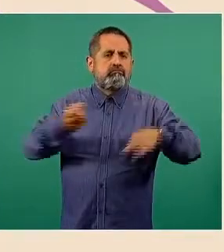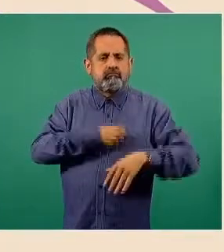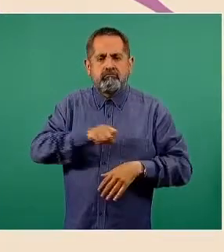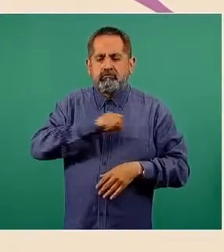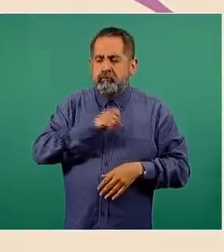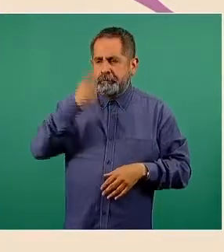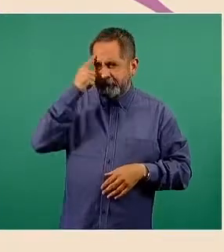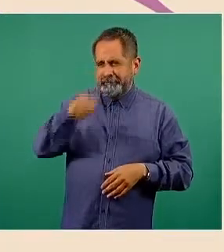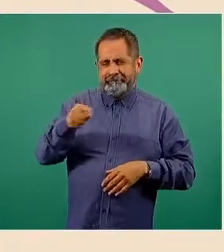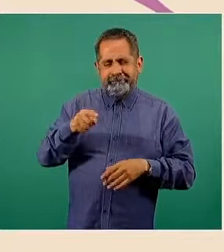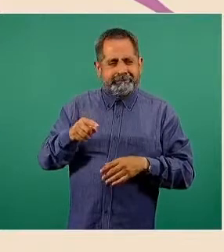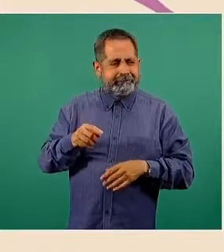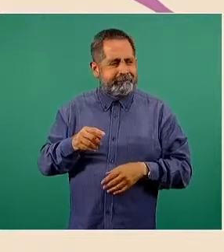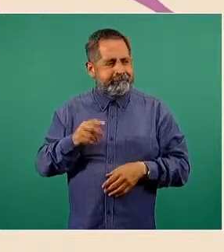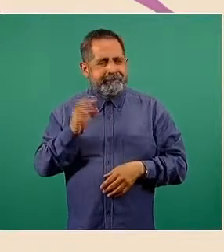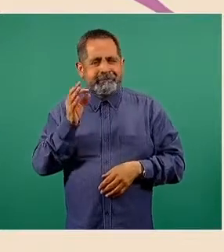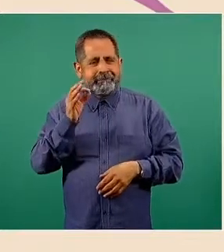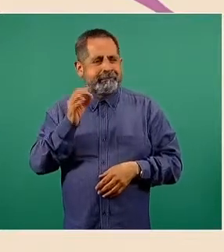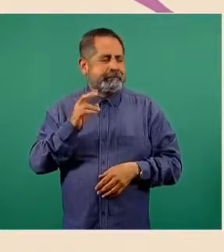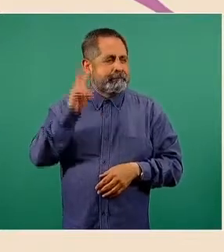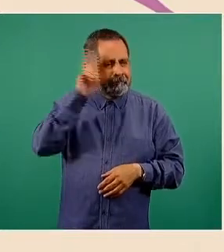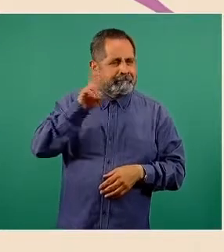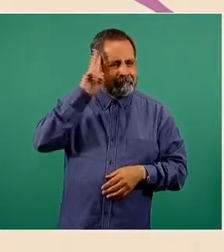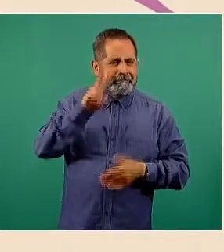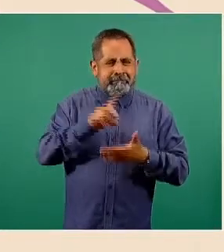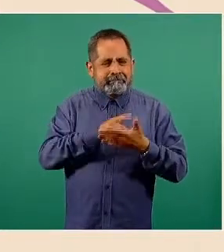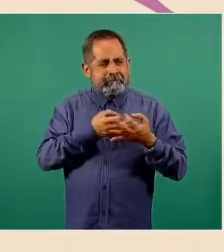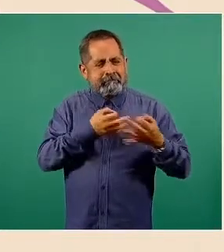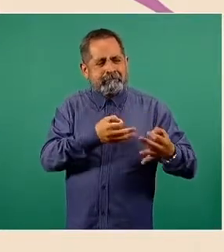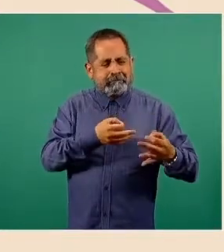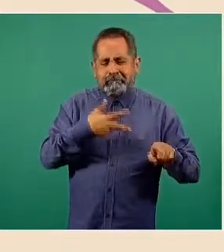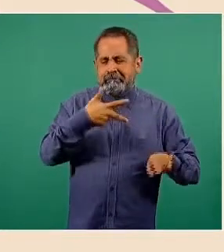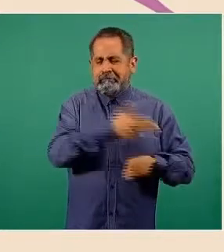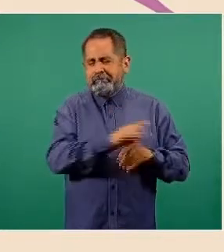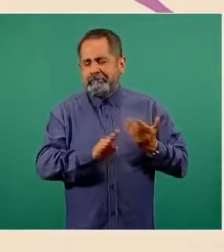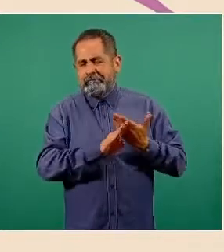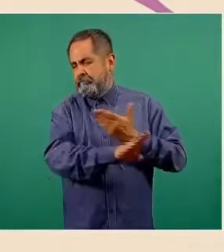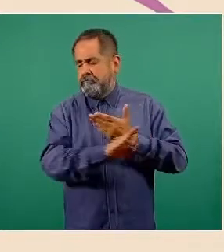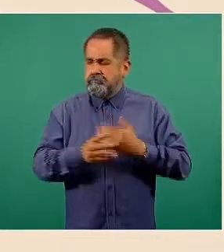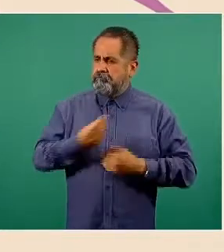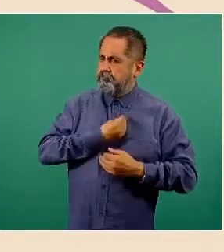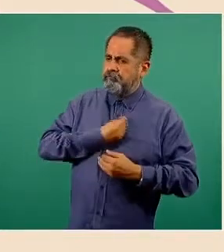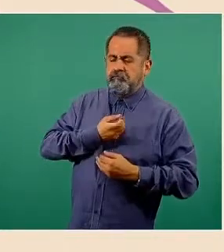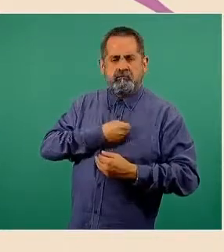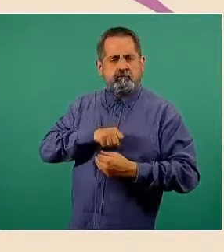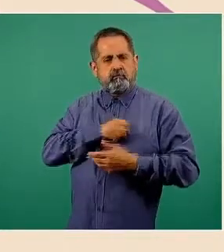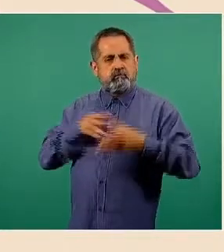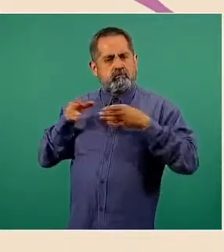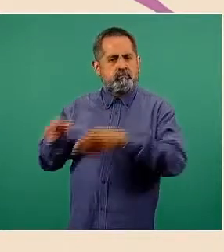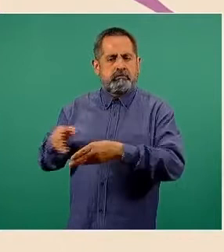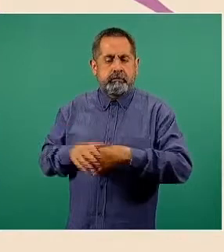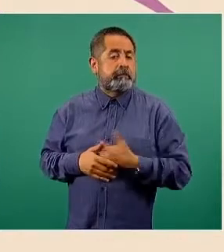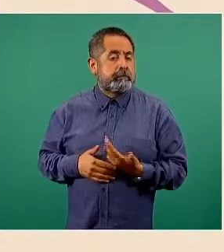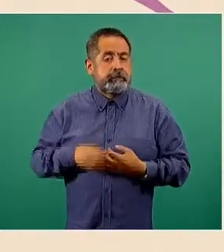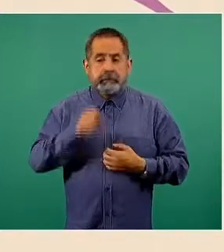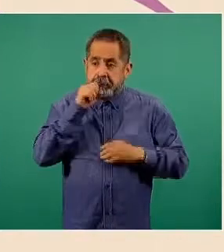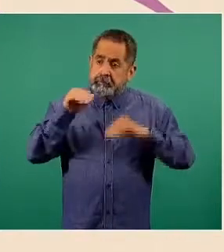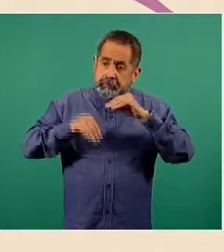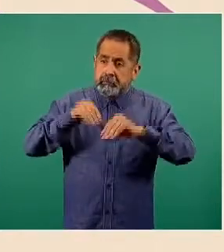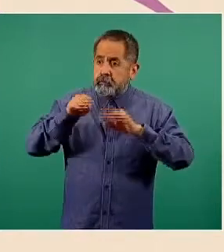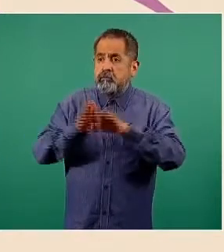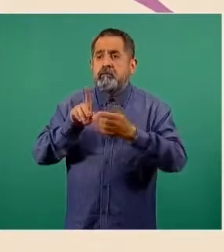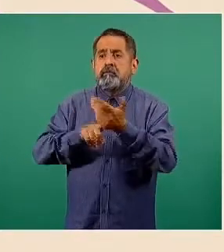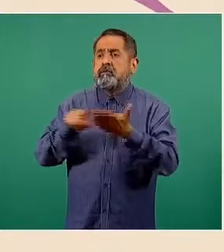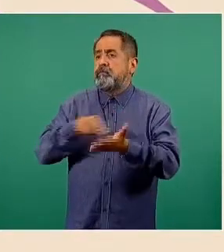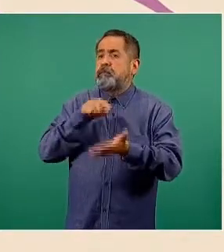y prevenir las adicciones en este marco de la contingencia sanitaria. Además de construir distintos equipamientos urbanos a través de